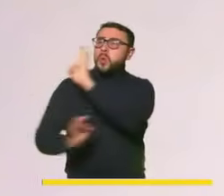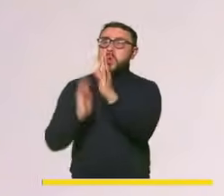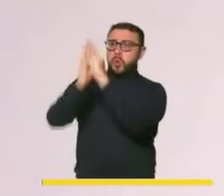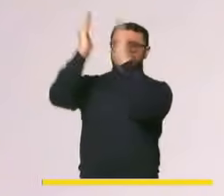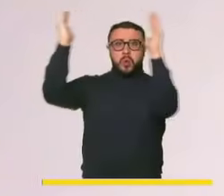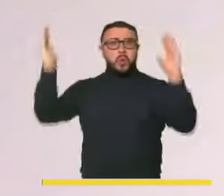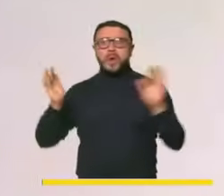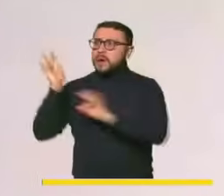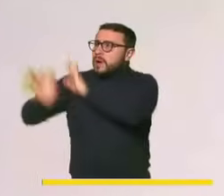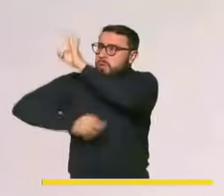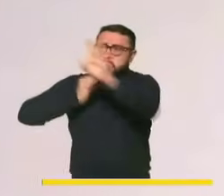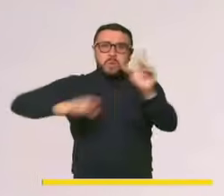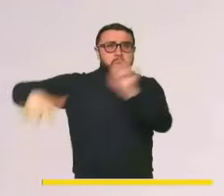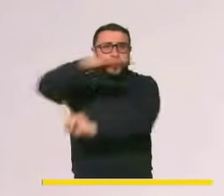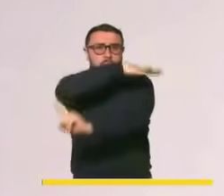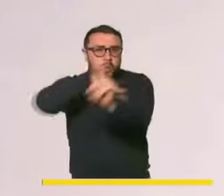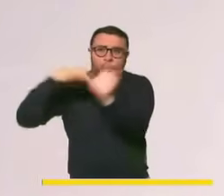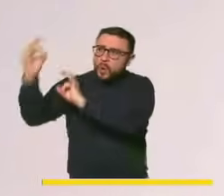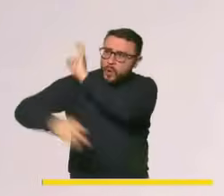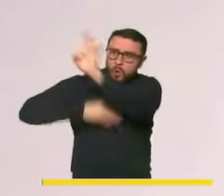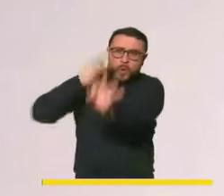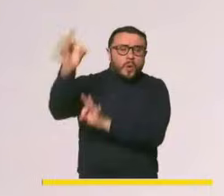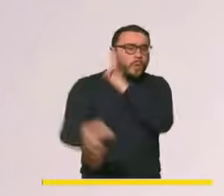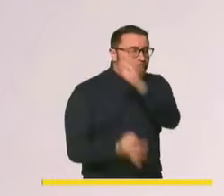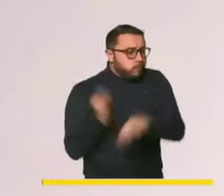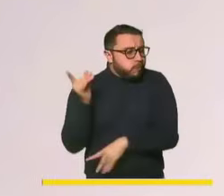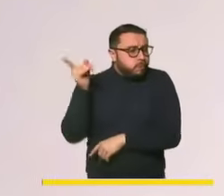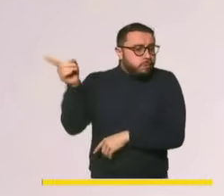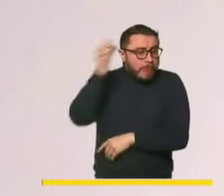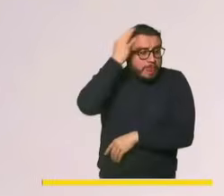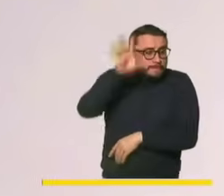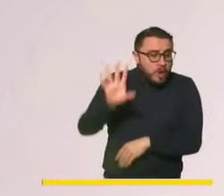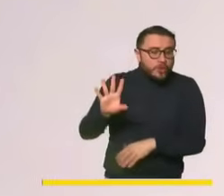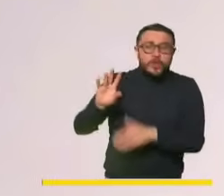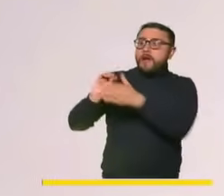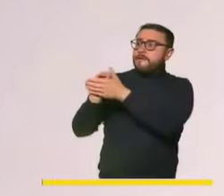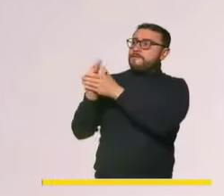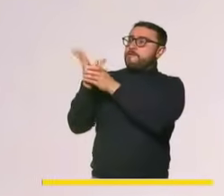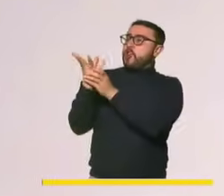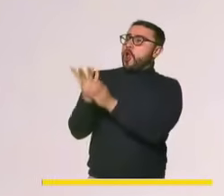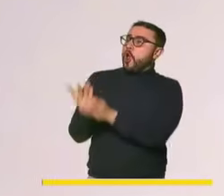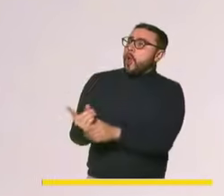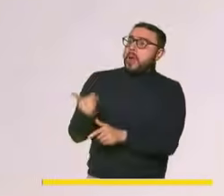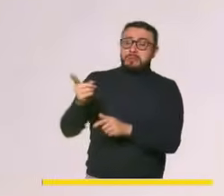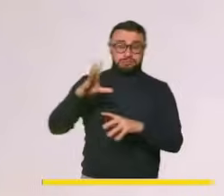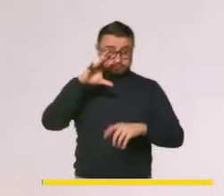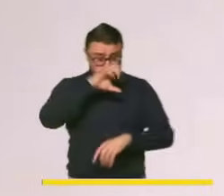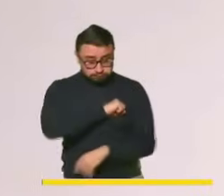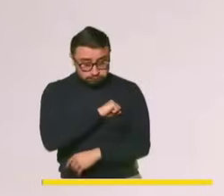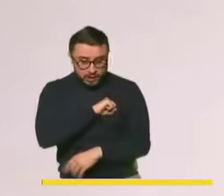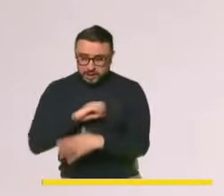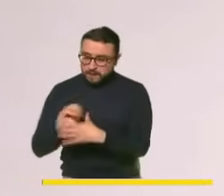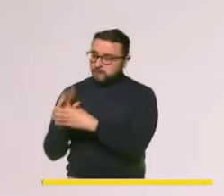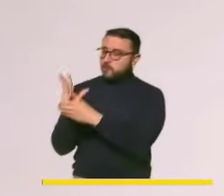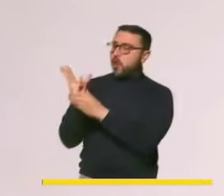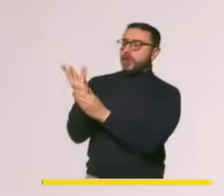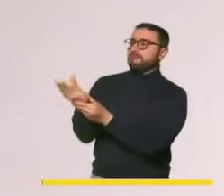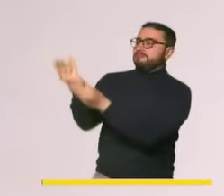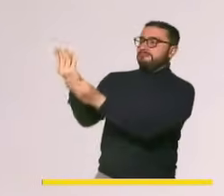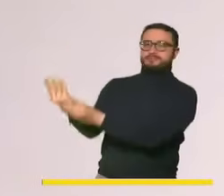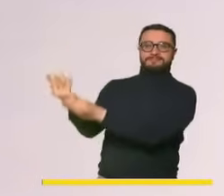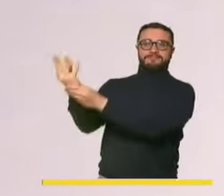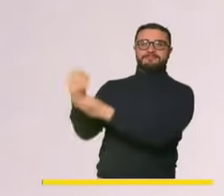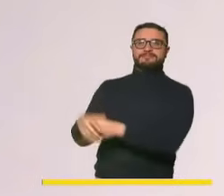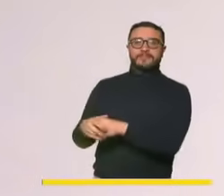hogar, el entorno, que quizás pusieron una flor allí donde había tristeza. Quizás,